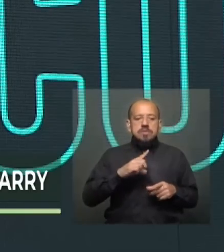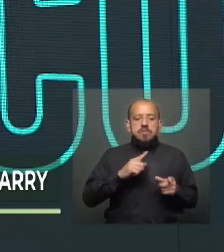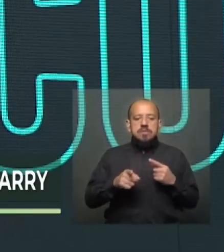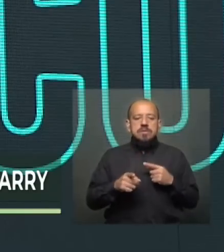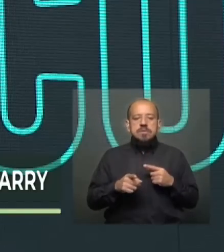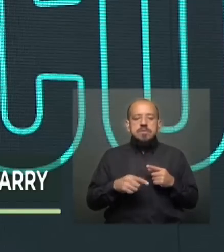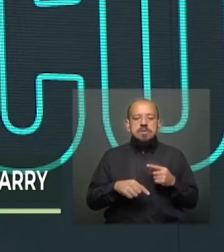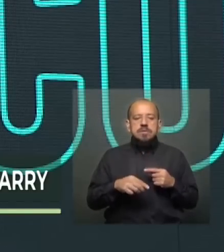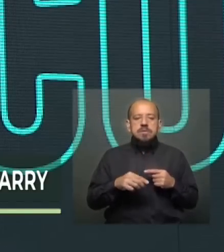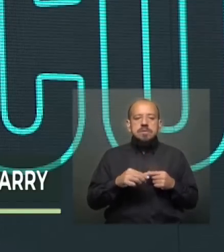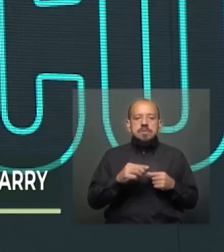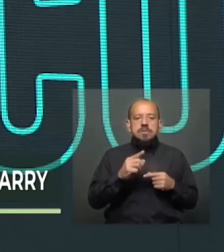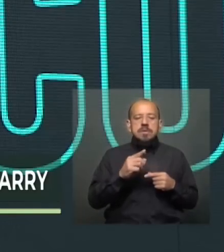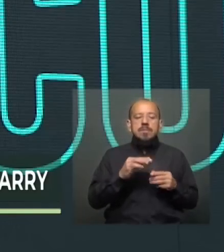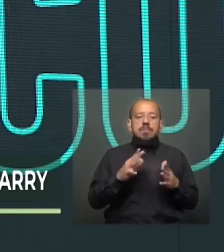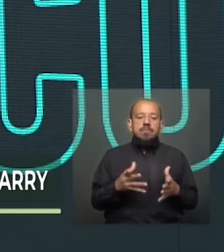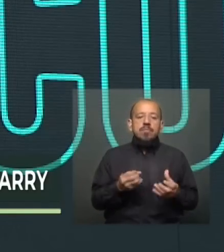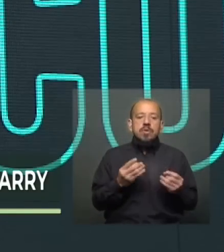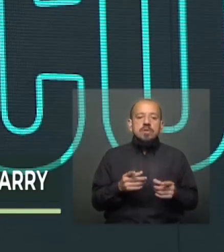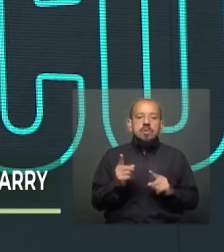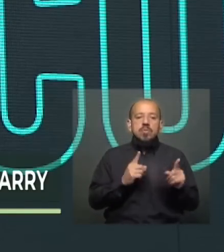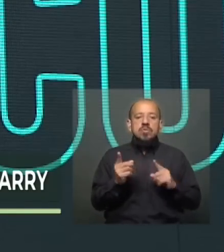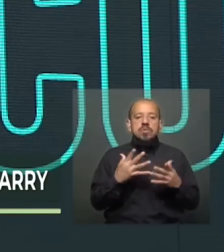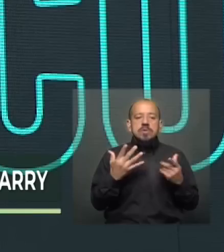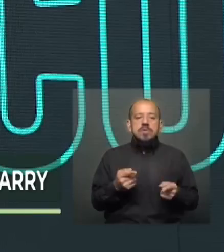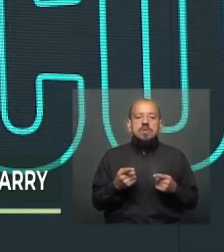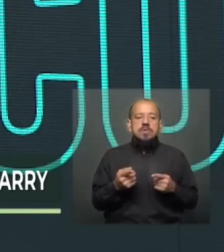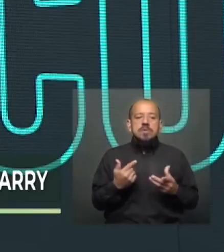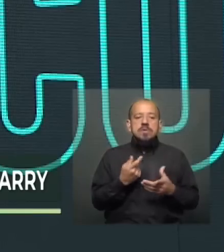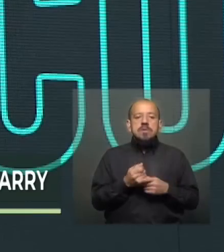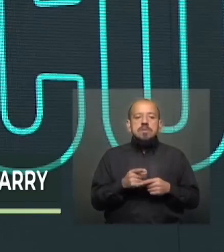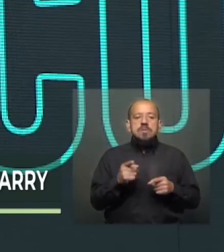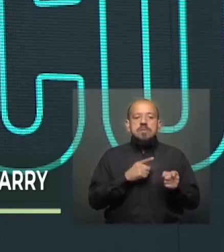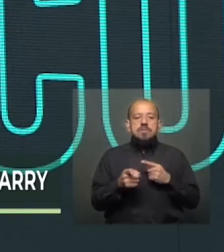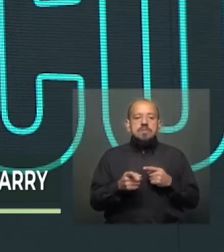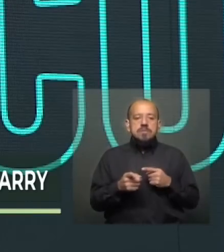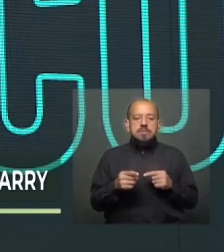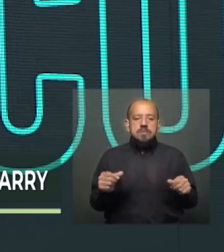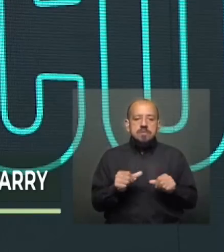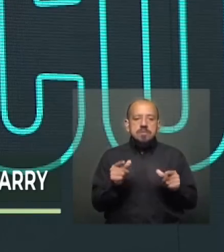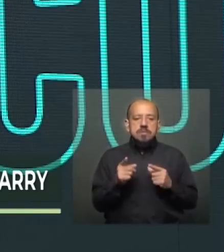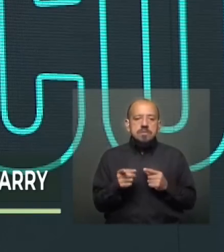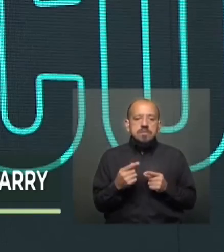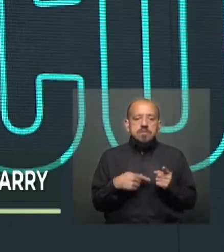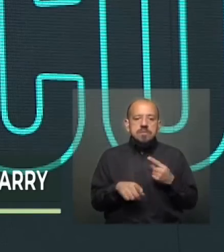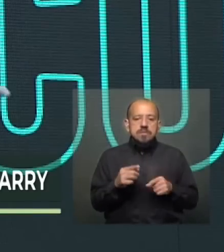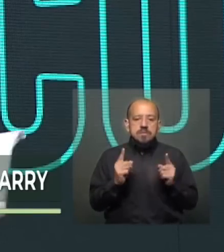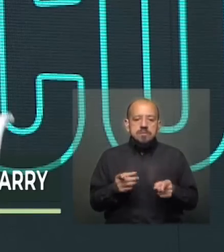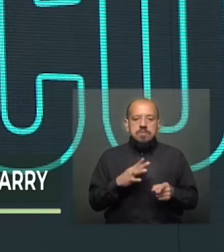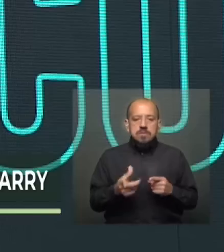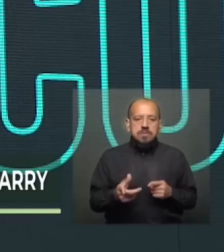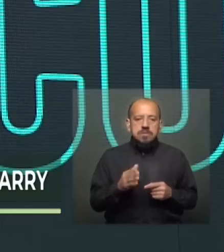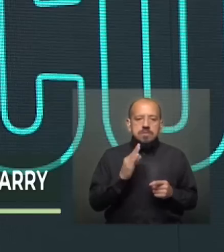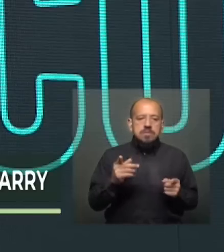la revista arroba gmail.com Digo por si la quieren conseguir directamente con los que la hacen pero también está en